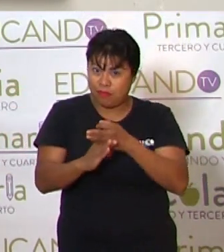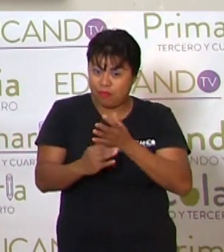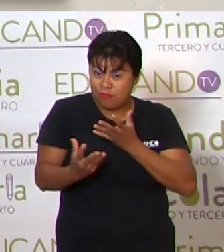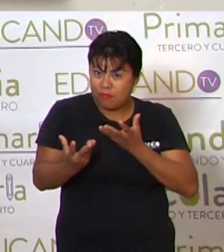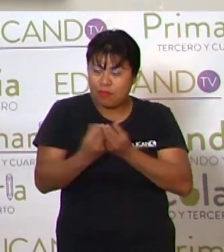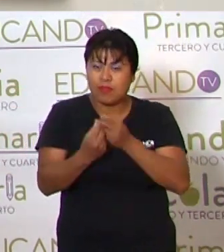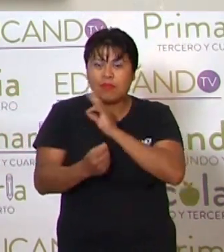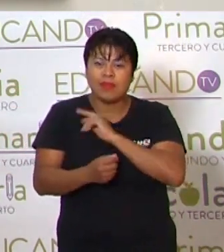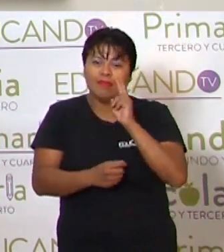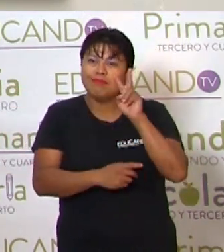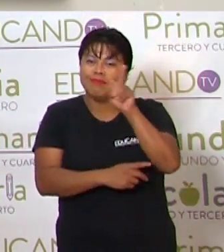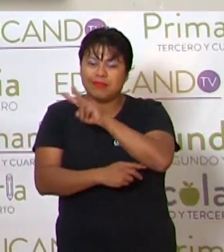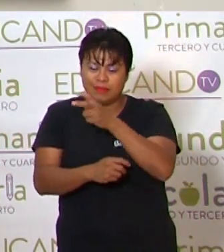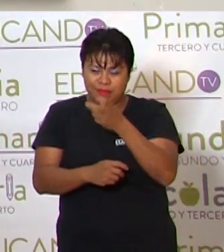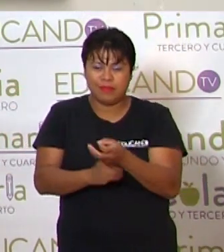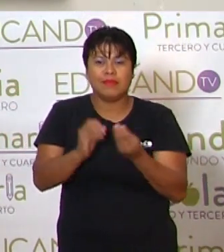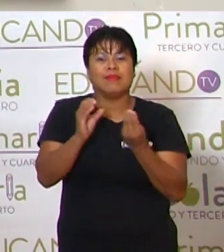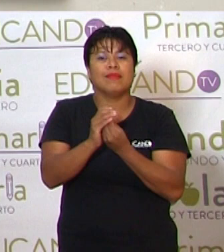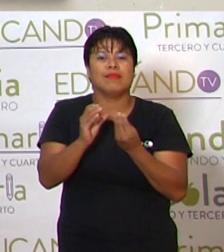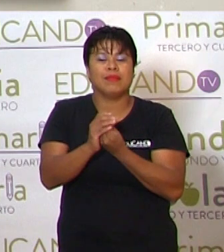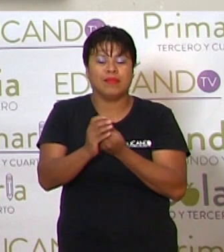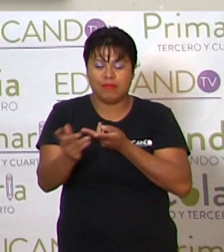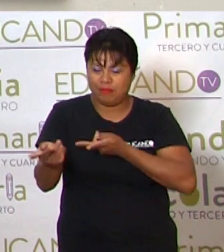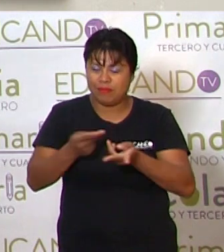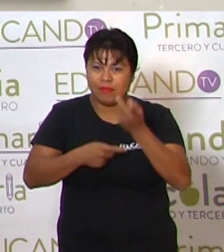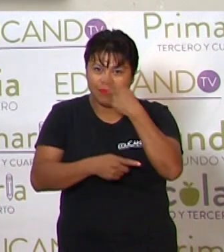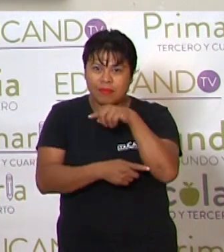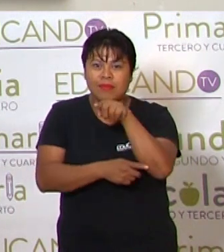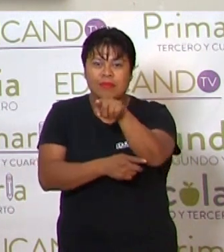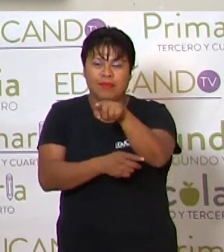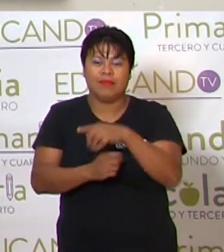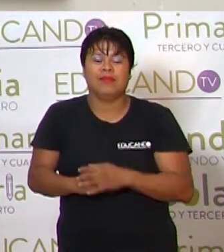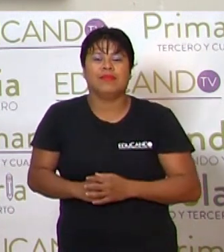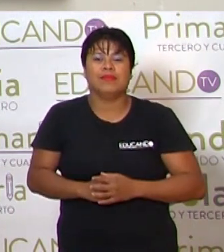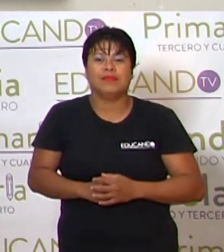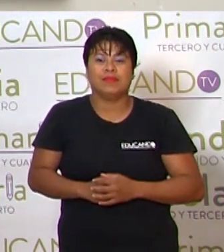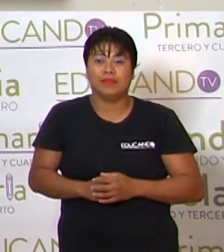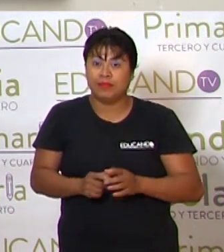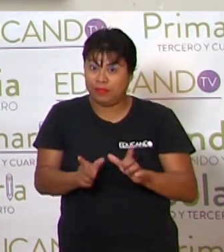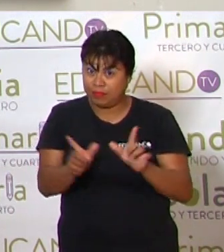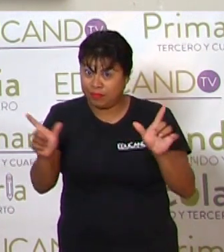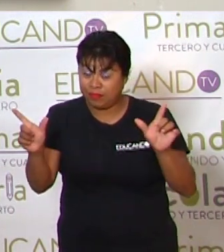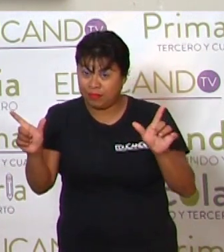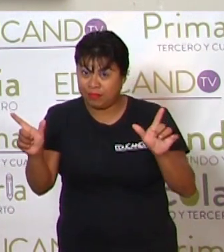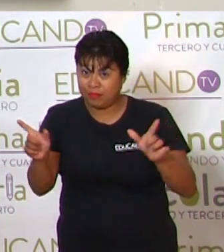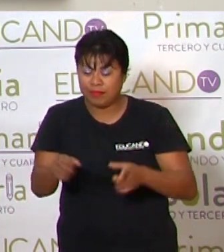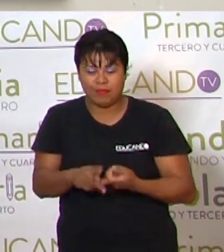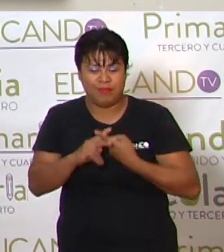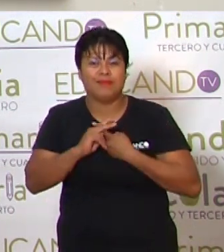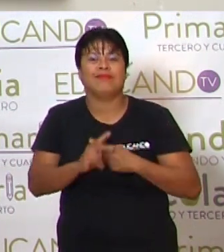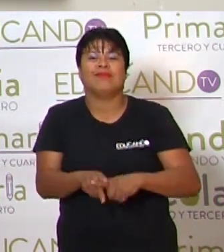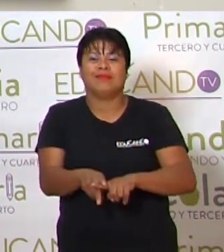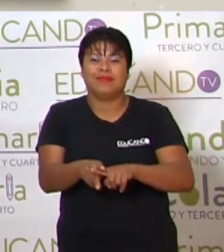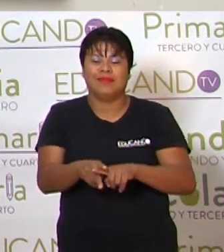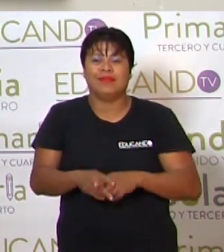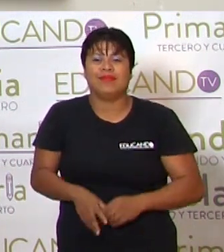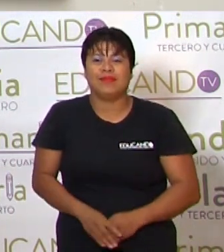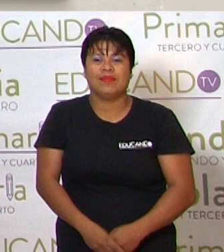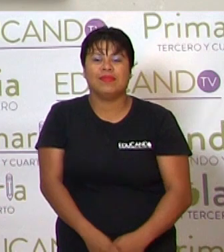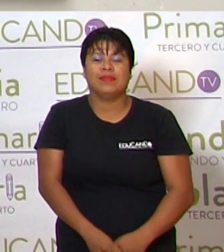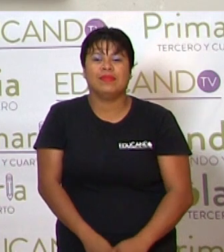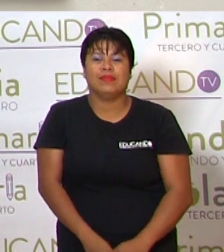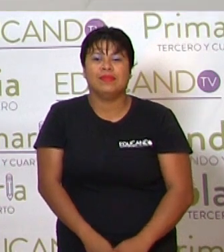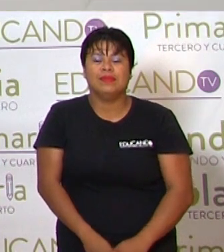juntos puedan observar esta sesión que hemos preparado para ustedes. ¿Están listos?